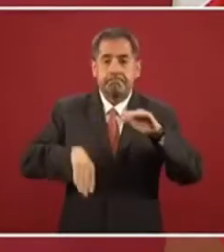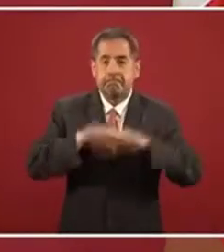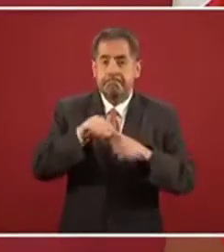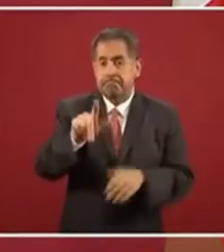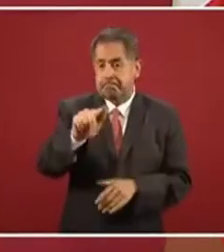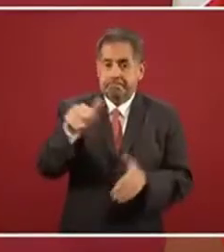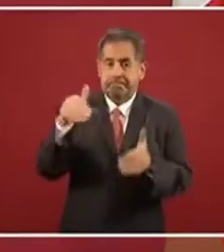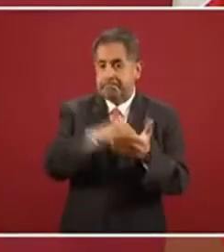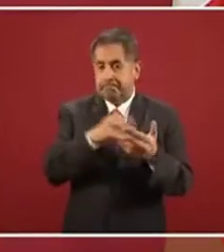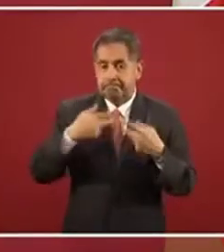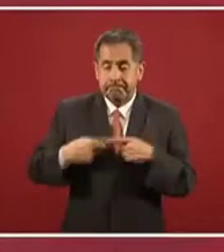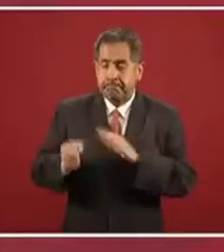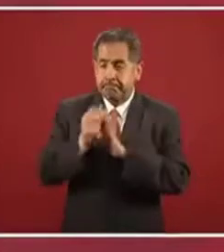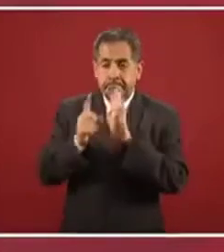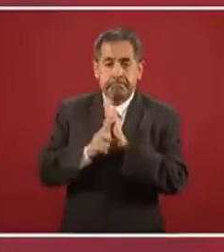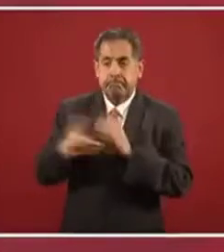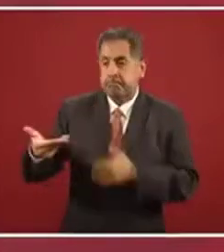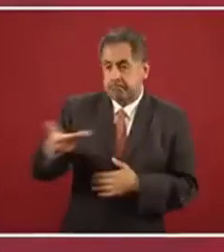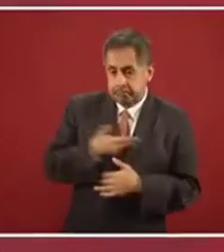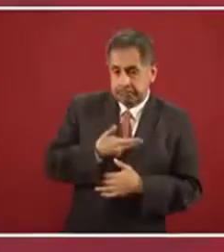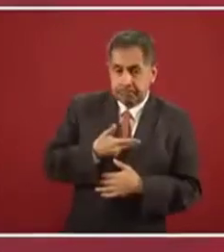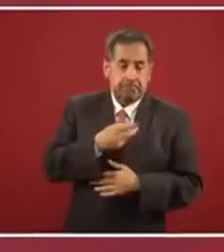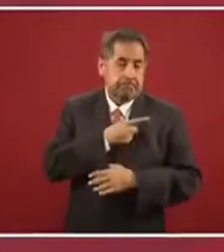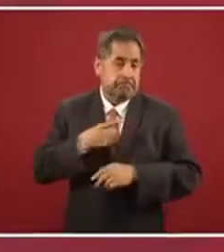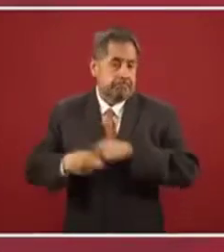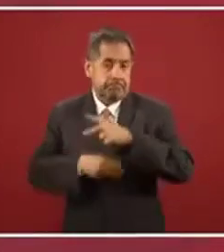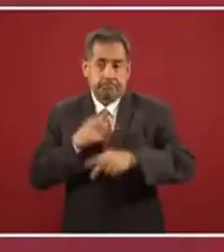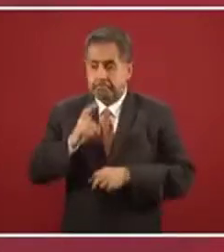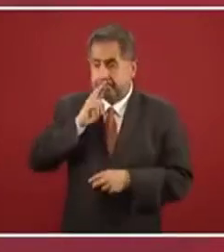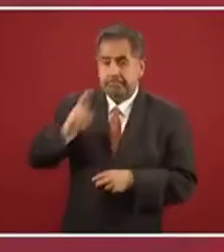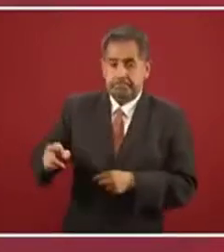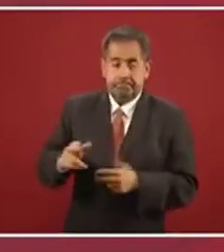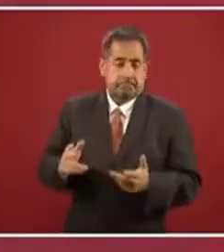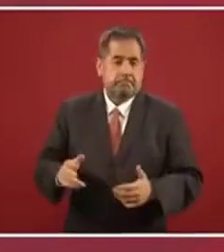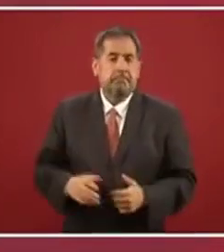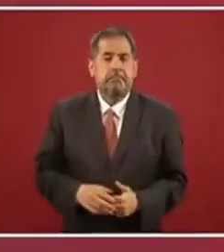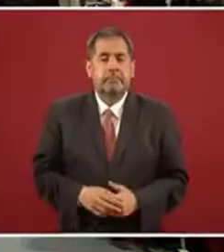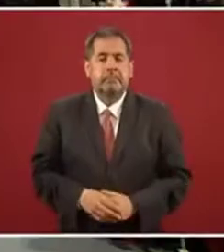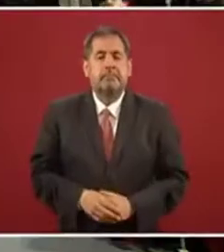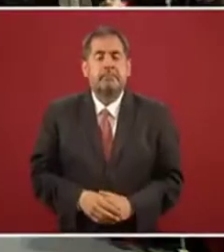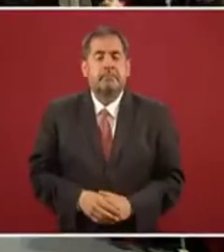de garantizar el refugio. Si alguien solicita refugio, lo tenemos que atender.